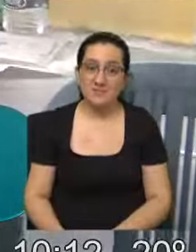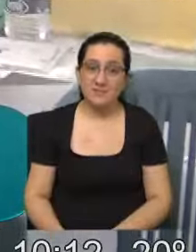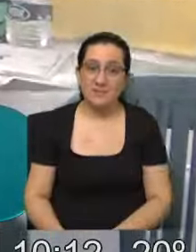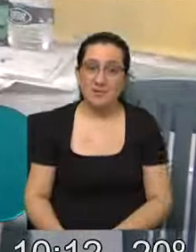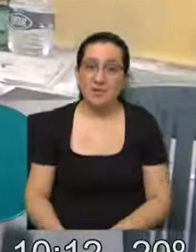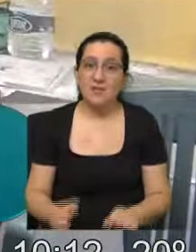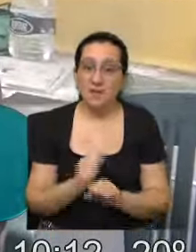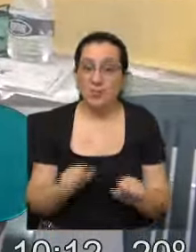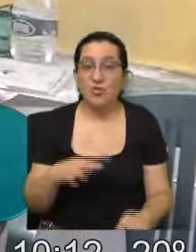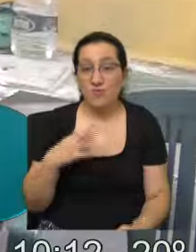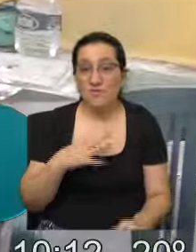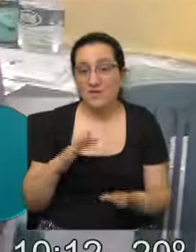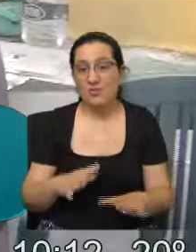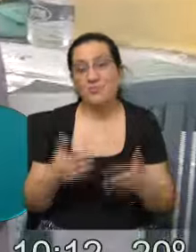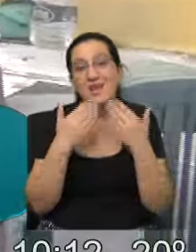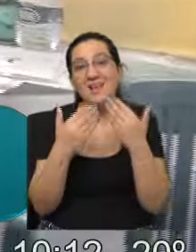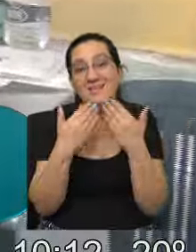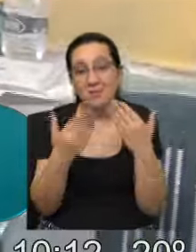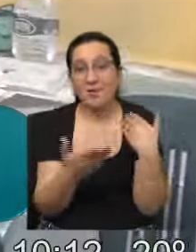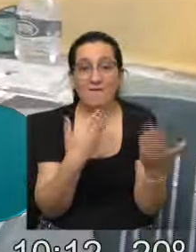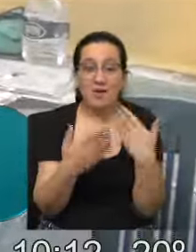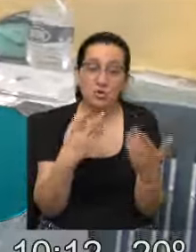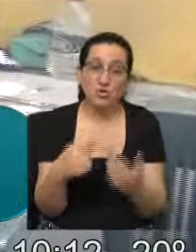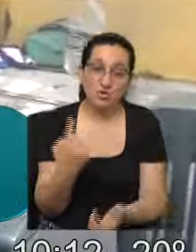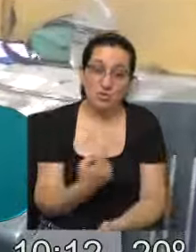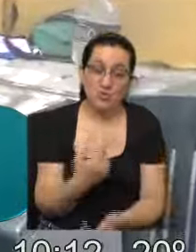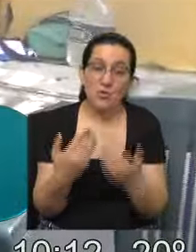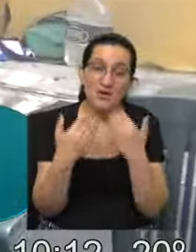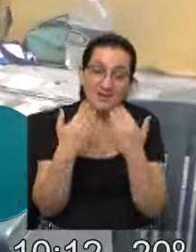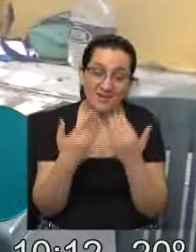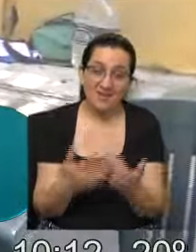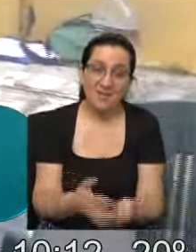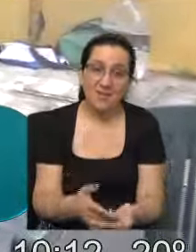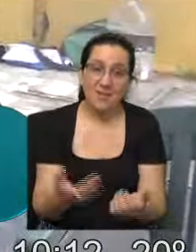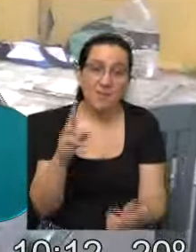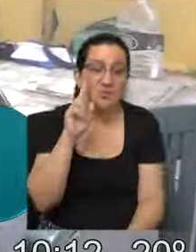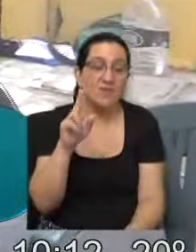haber podido vivir esto vamos arriba Gracias por conversar con nosotros Mauricio por regalarnos este